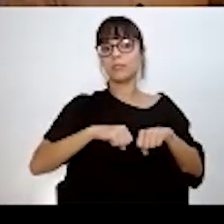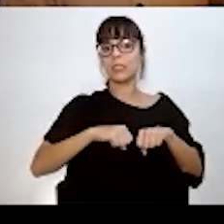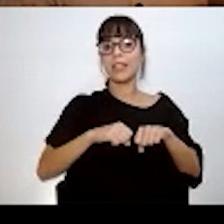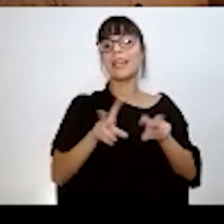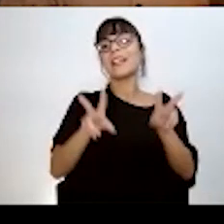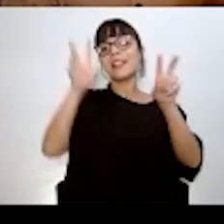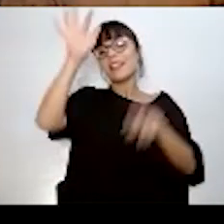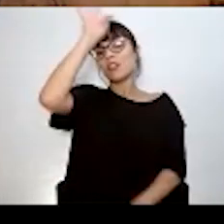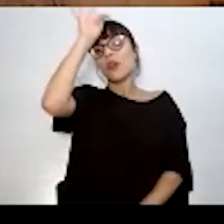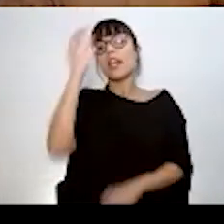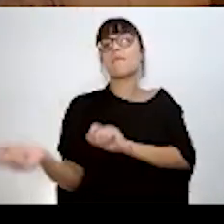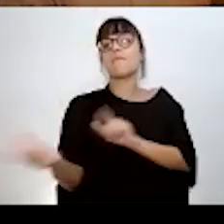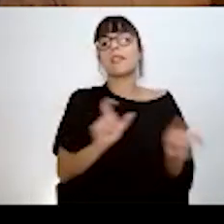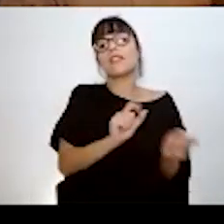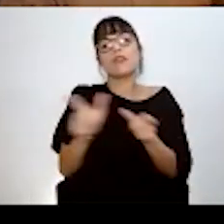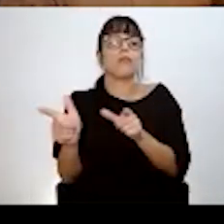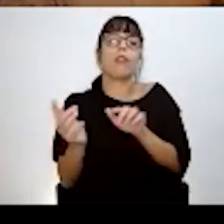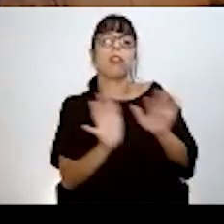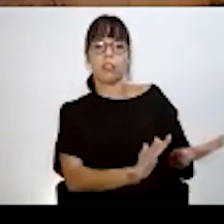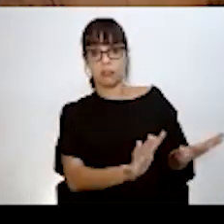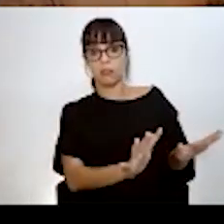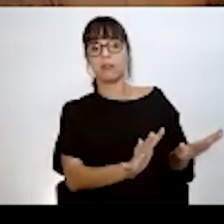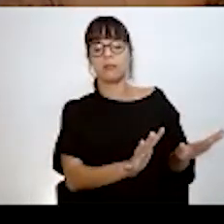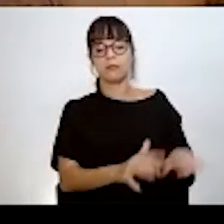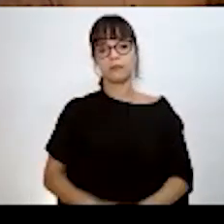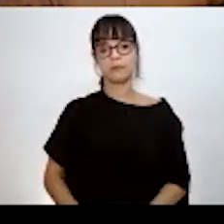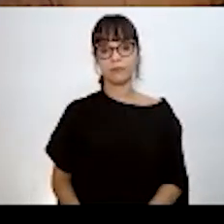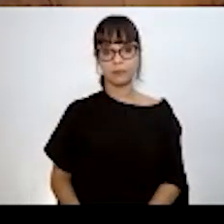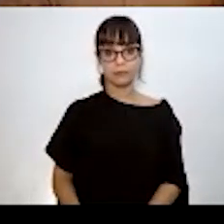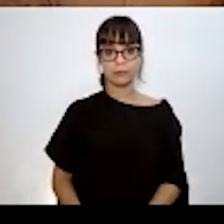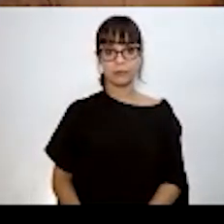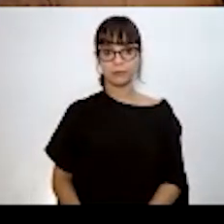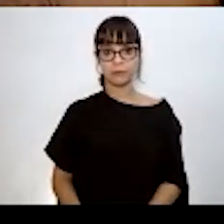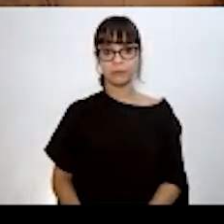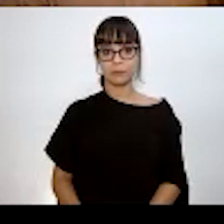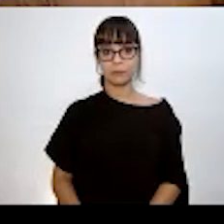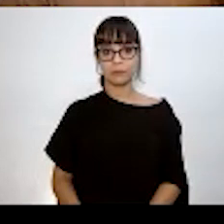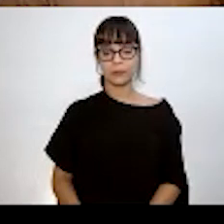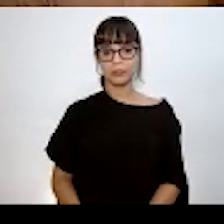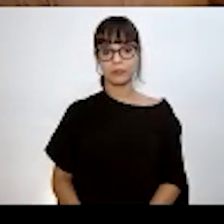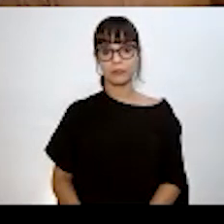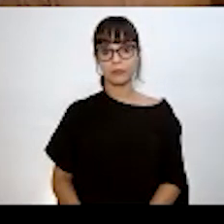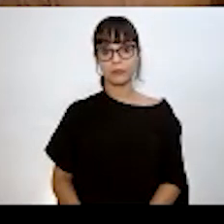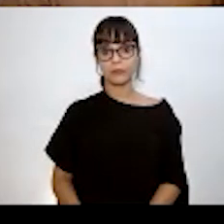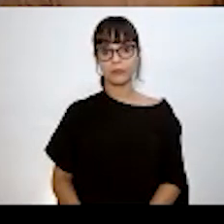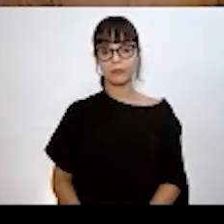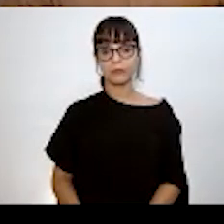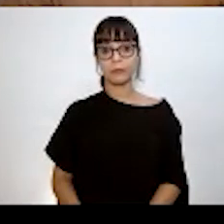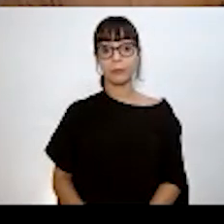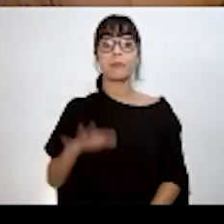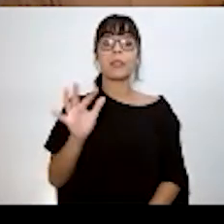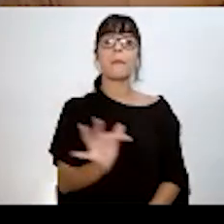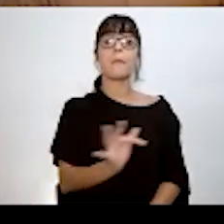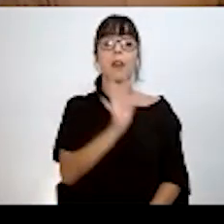ideas raciológicas, nosotros también abandonamos las teorías migratorias. Y eso se suma otra serie de circunstancias no menos importantes, como